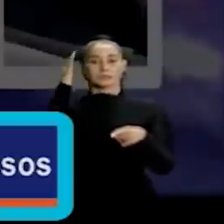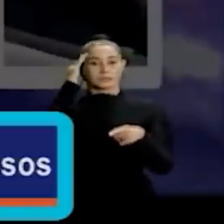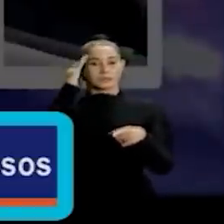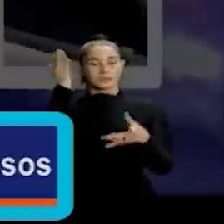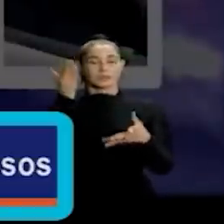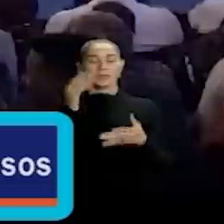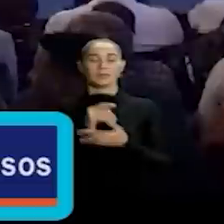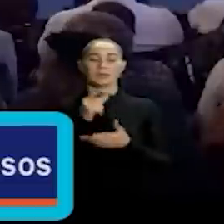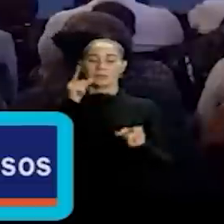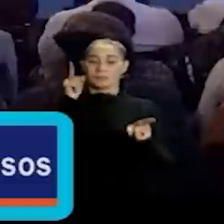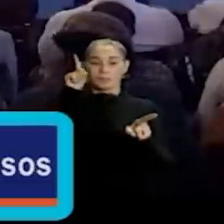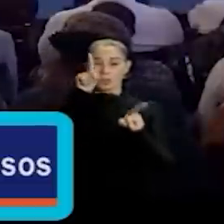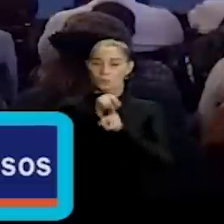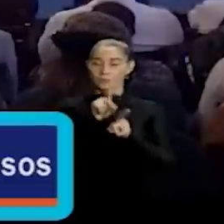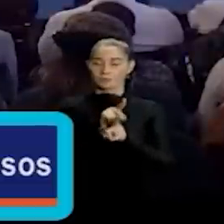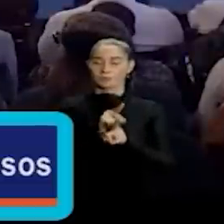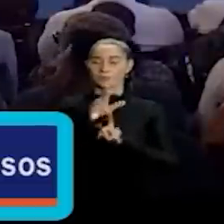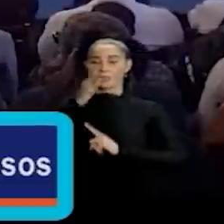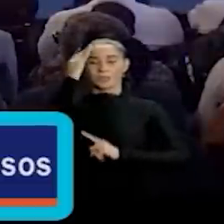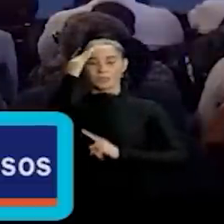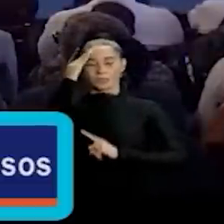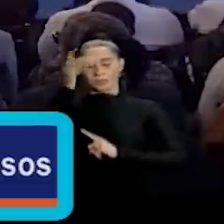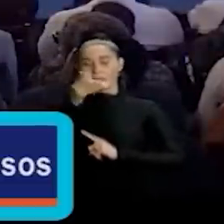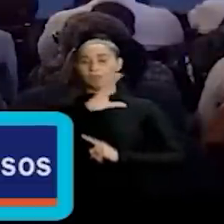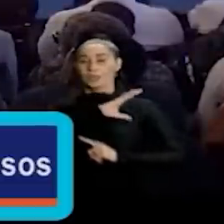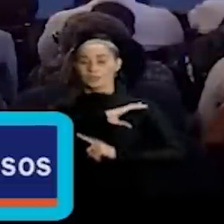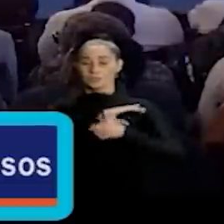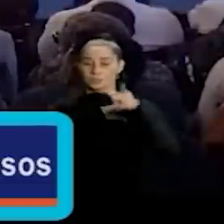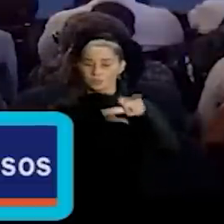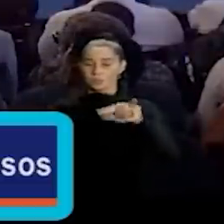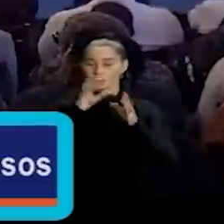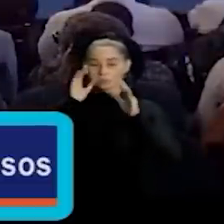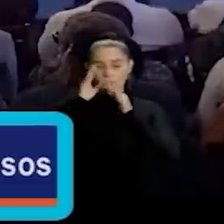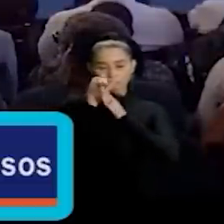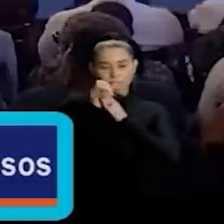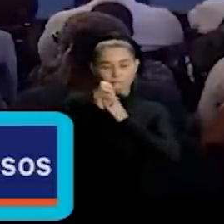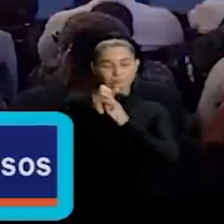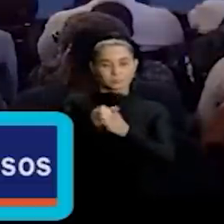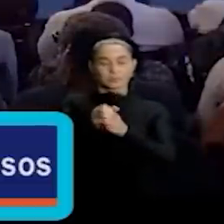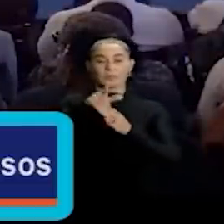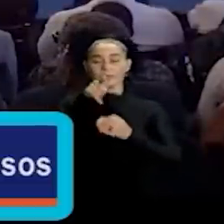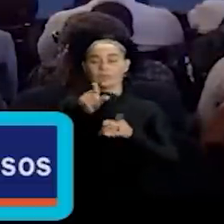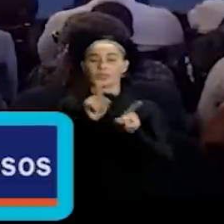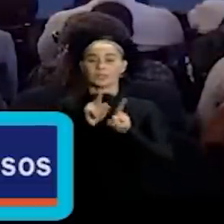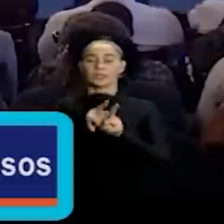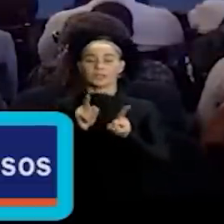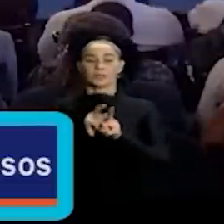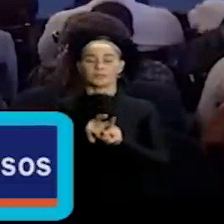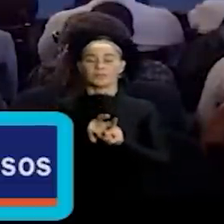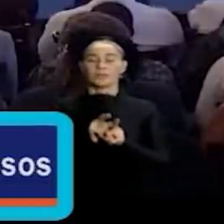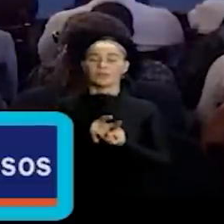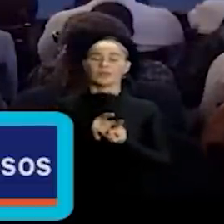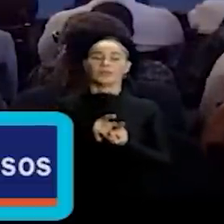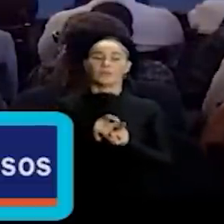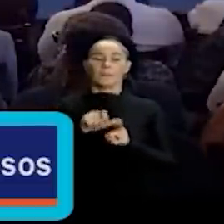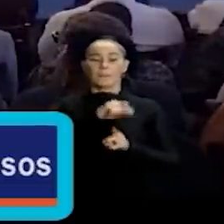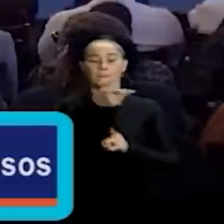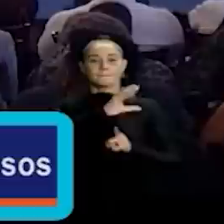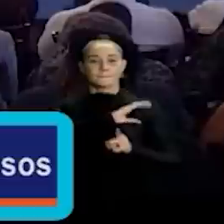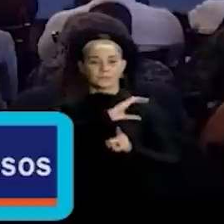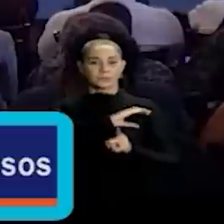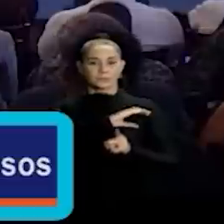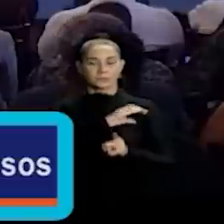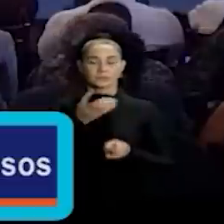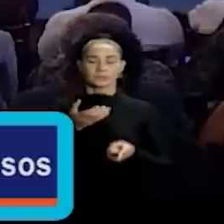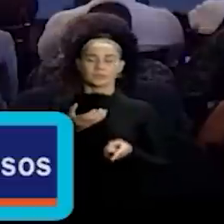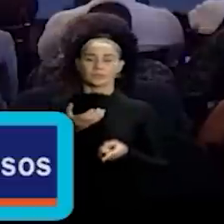involucrado, y usted puede estar seguro que le vamos a dar seguimiento del lugar, y además a los que policías